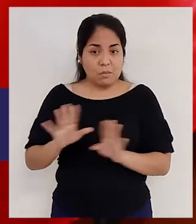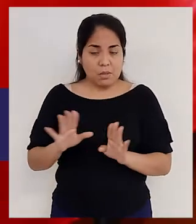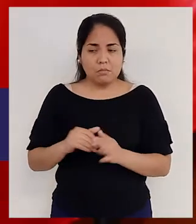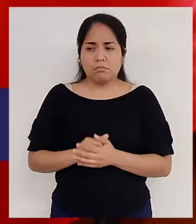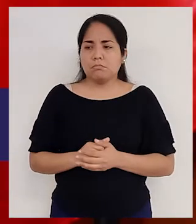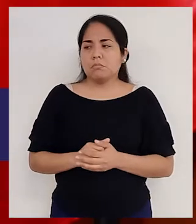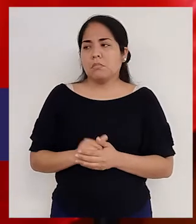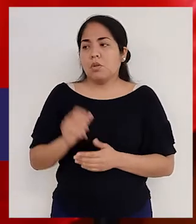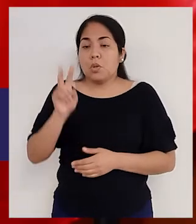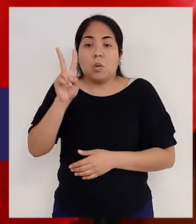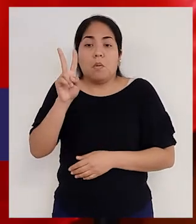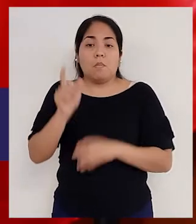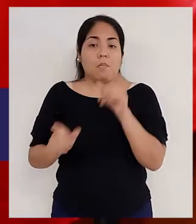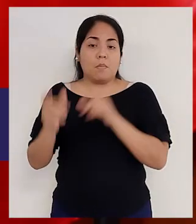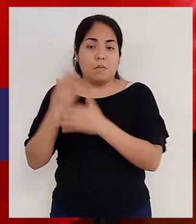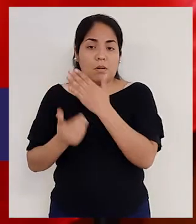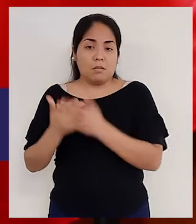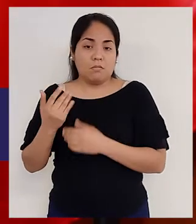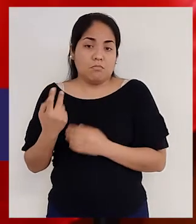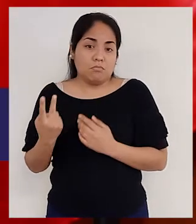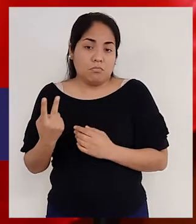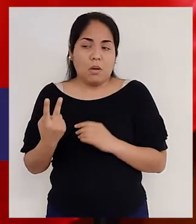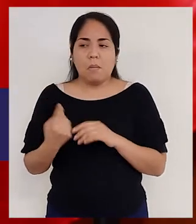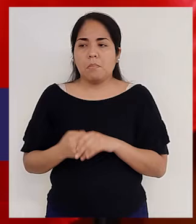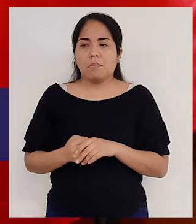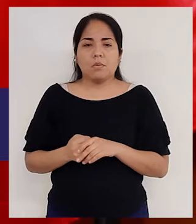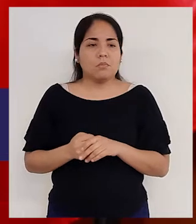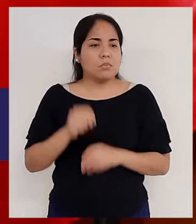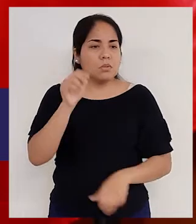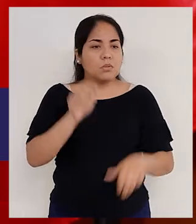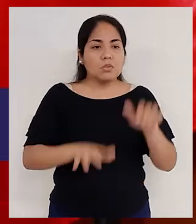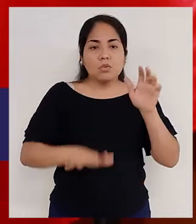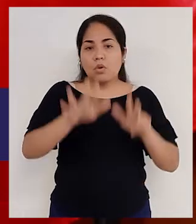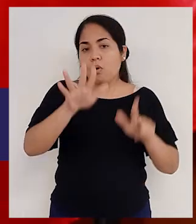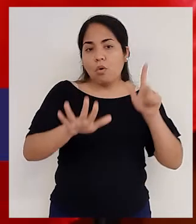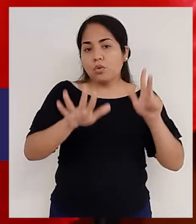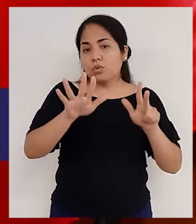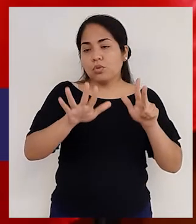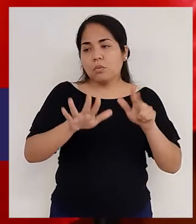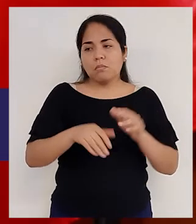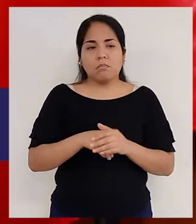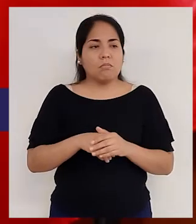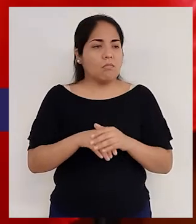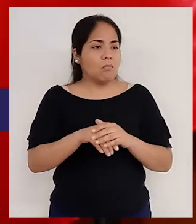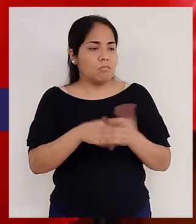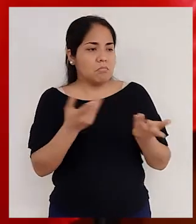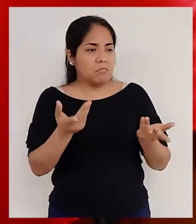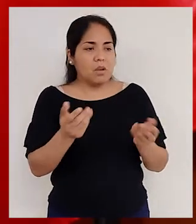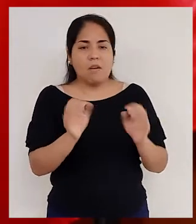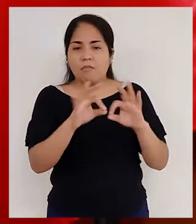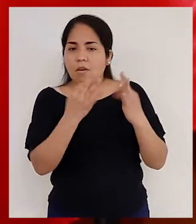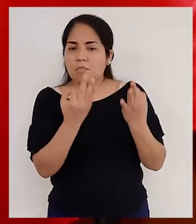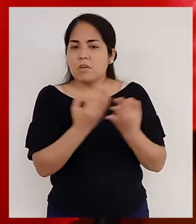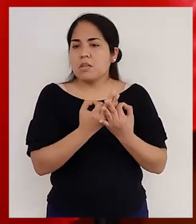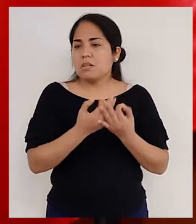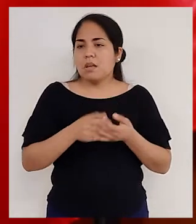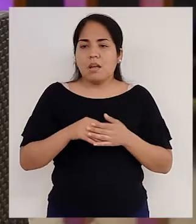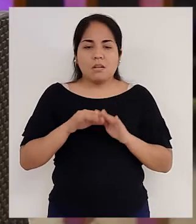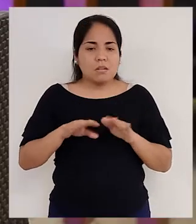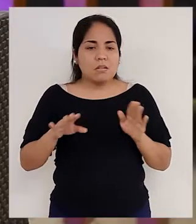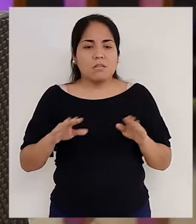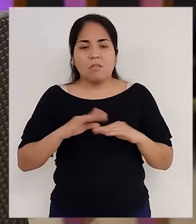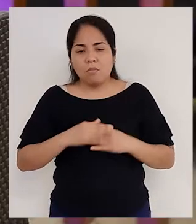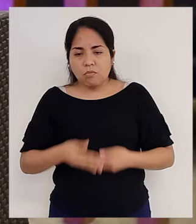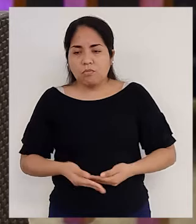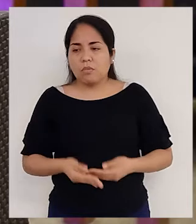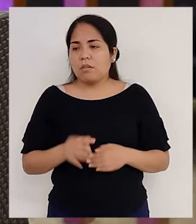discapacidad. De repente en esa cuadra hay 2 personas con discapacidad, pero hay 18 que no tienen discapacidad más sus familias y etcétera. Y